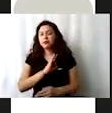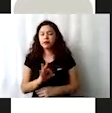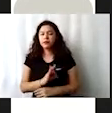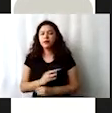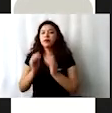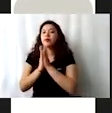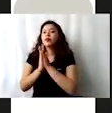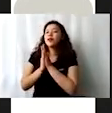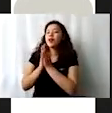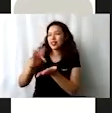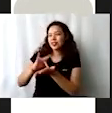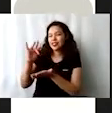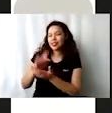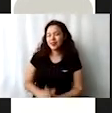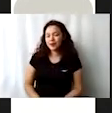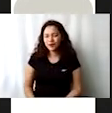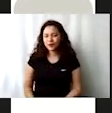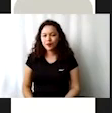gracias.